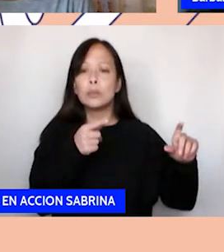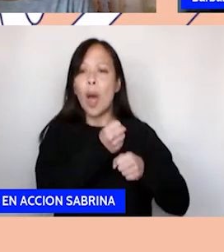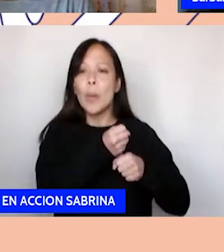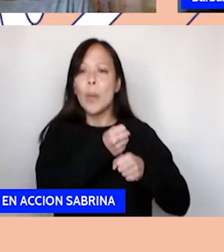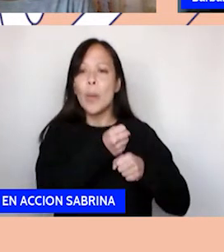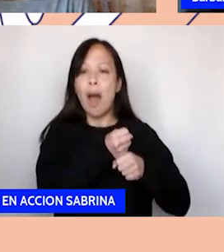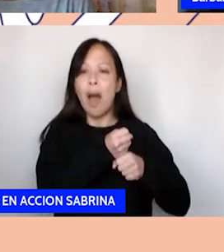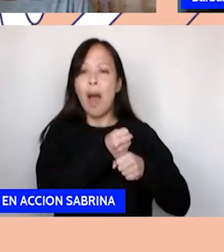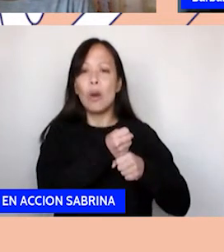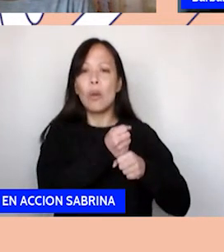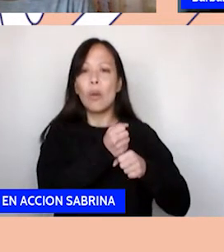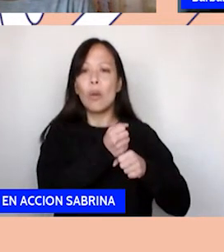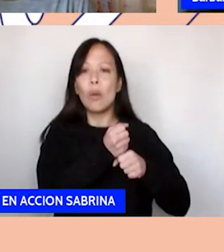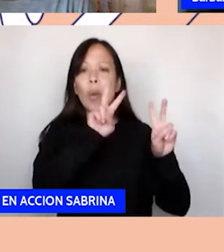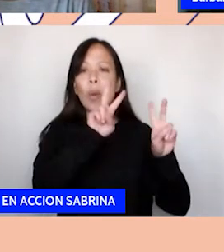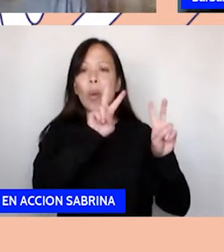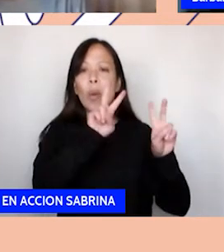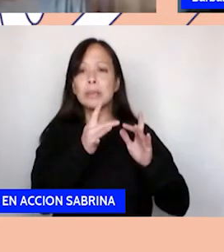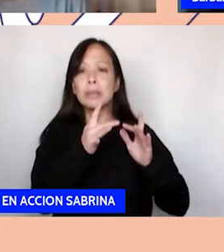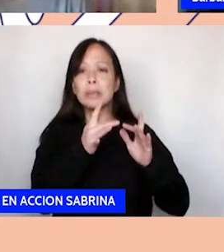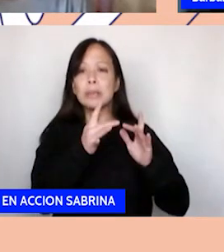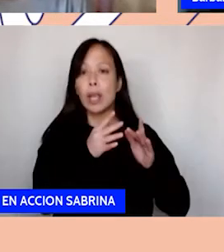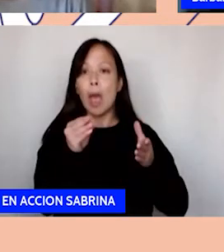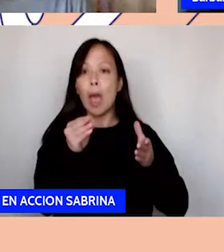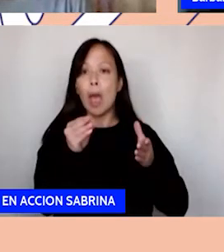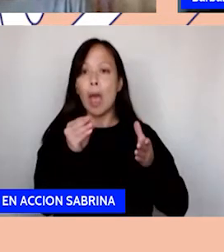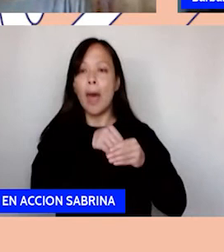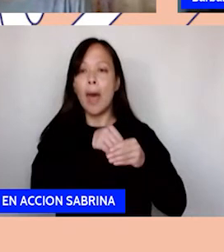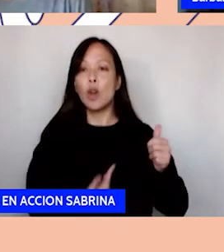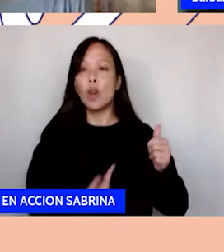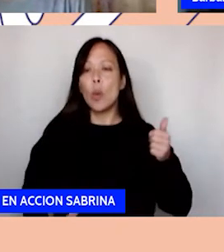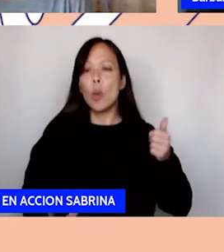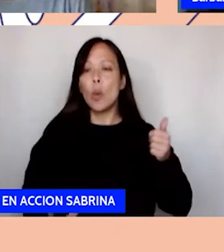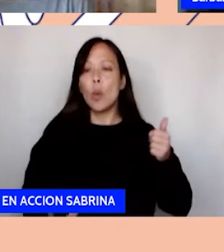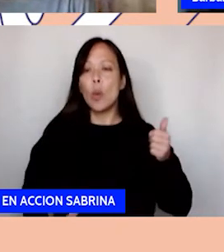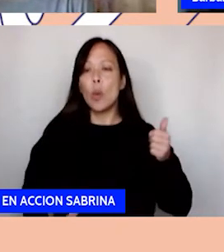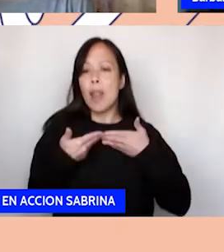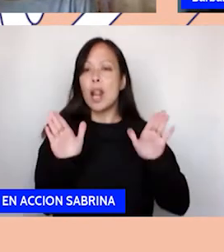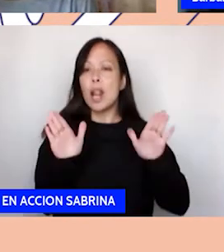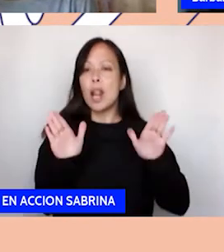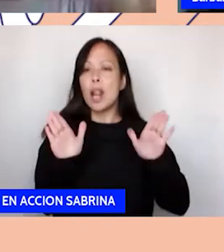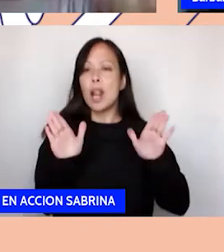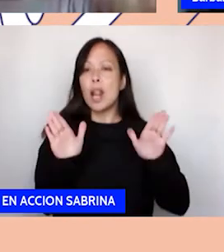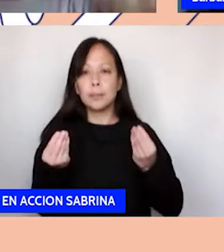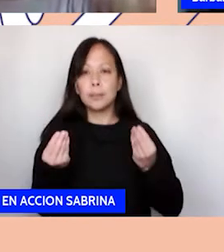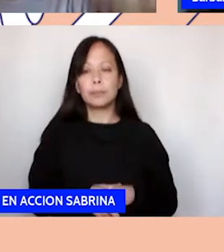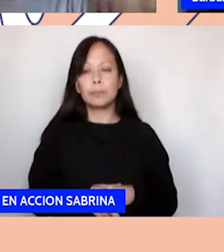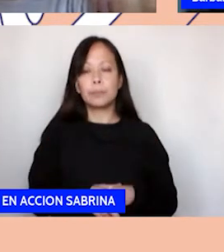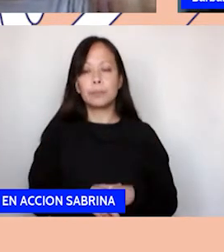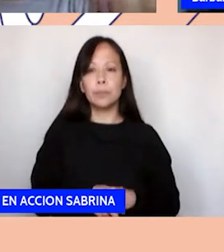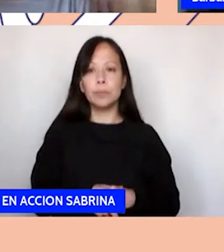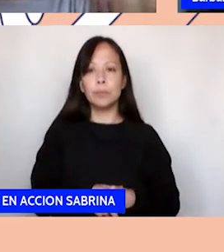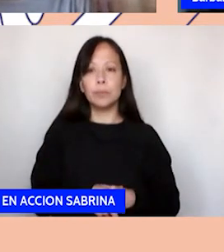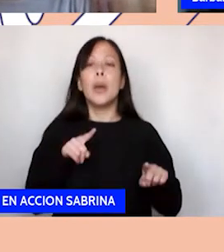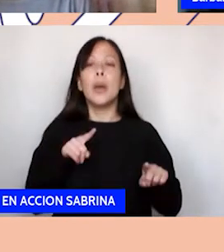de gobierno abierto y datos abiertos para impulsar pues, políticas o participación de mujeres en espacios